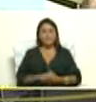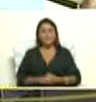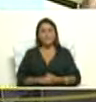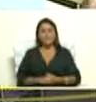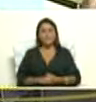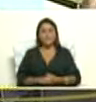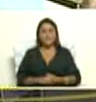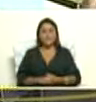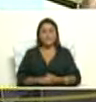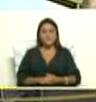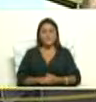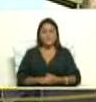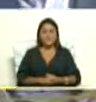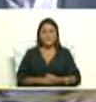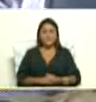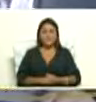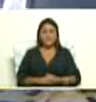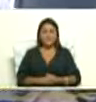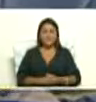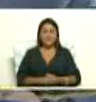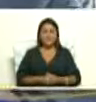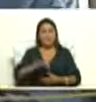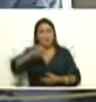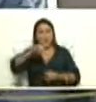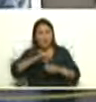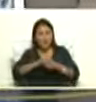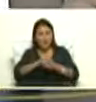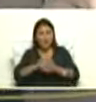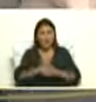néctor reverol Jorge